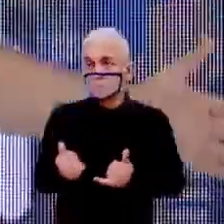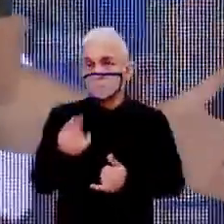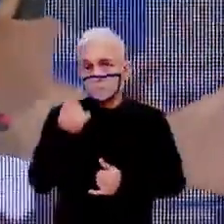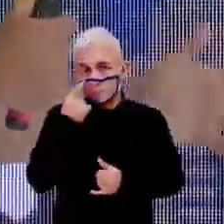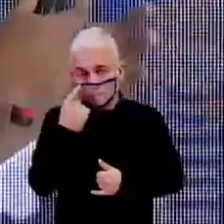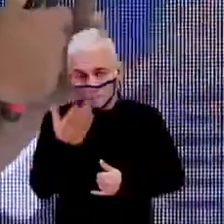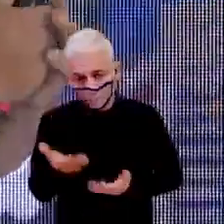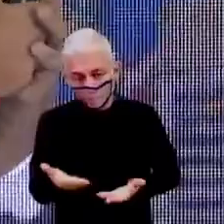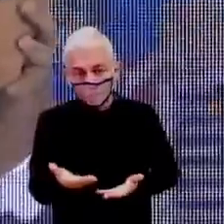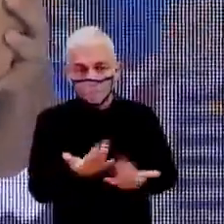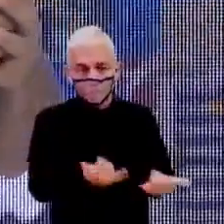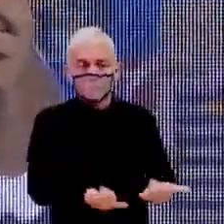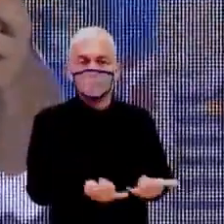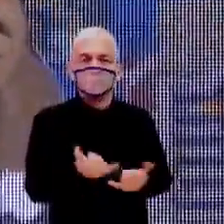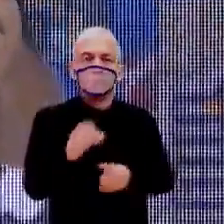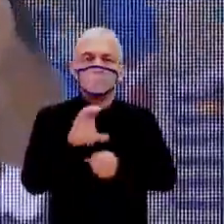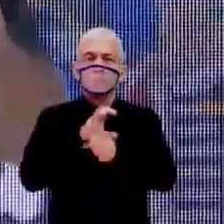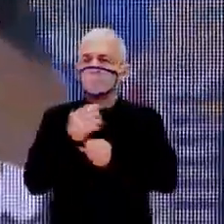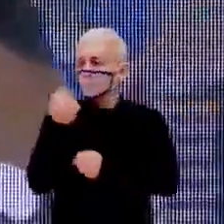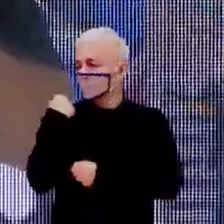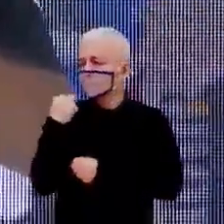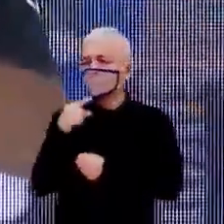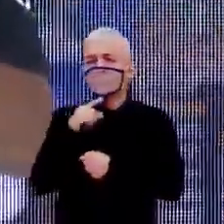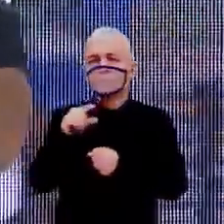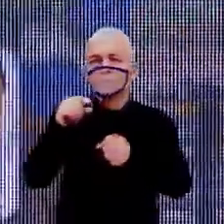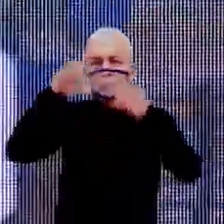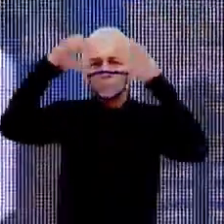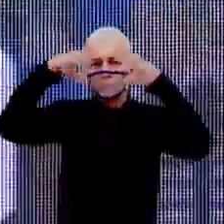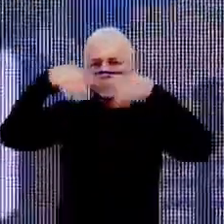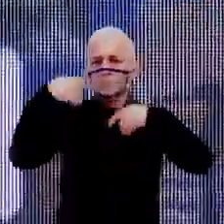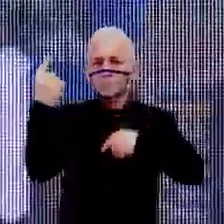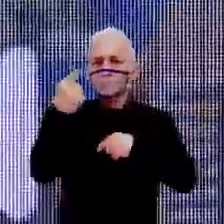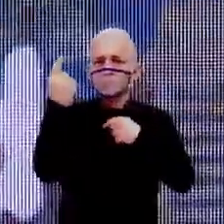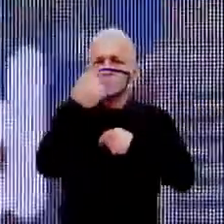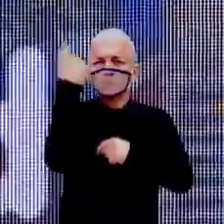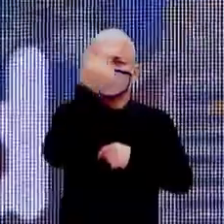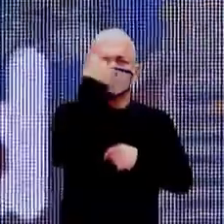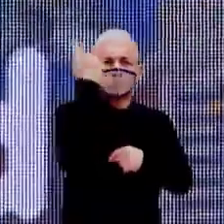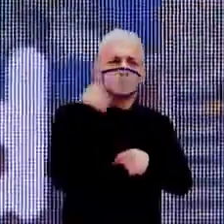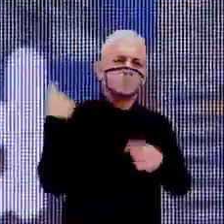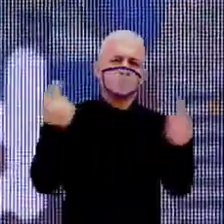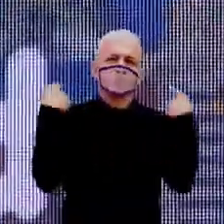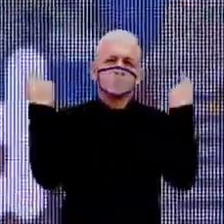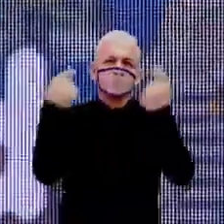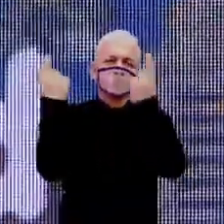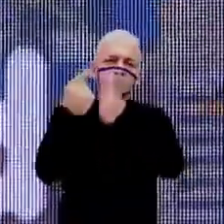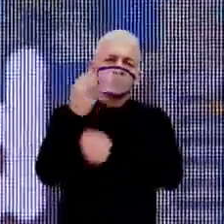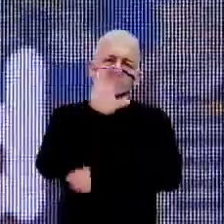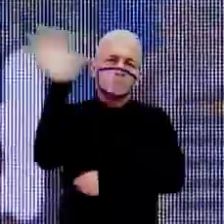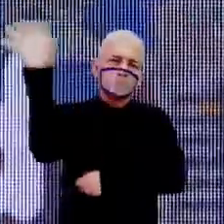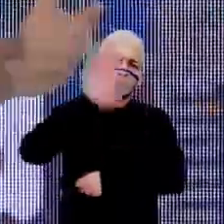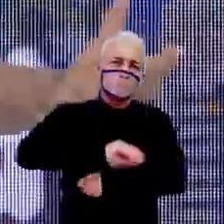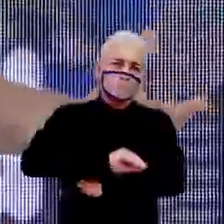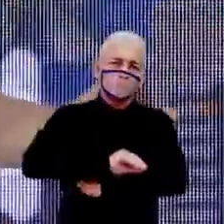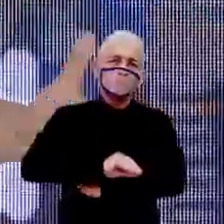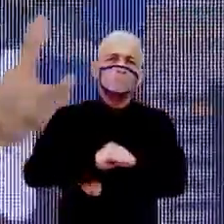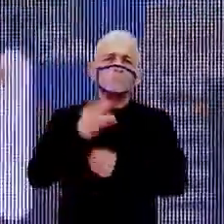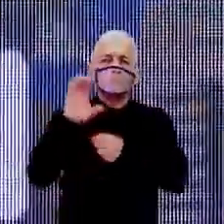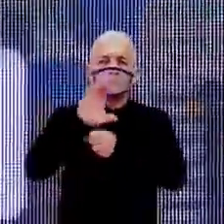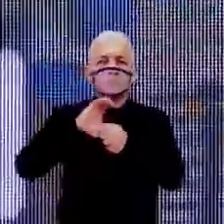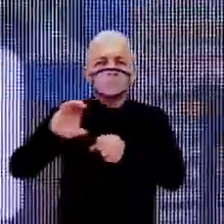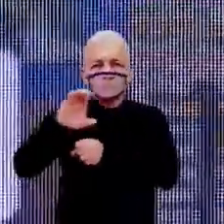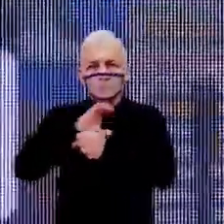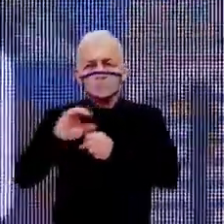que recientemente nos ocurrió, de estos fenómenos naturales y de estos huracanes que han pasado por el Caribe, y que la